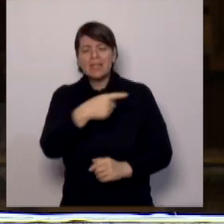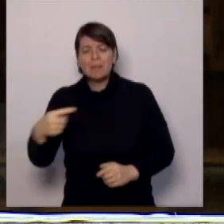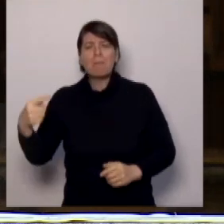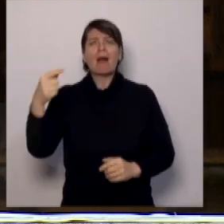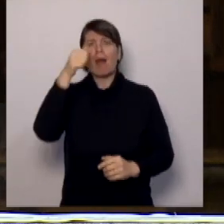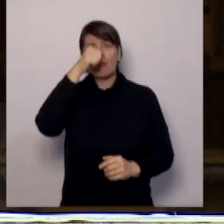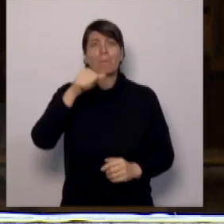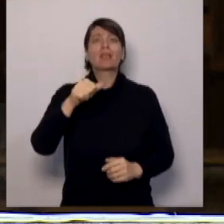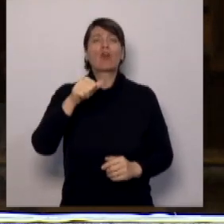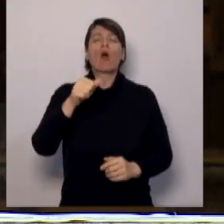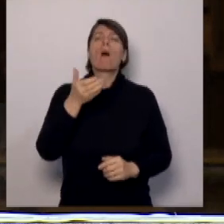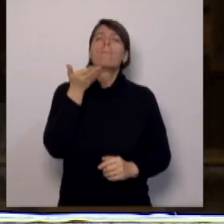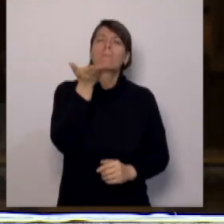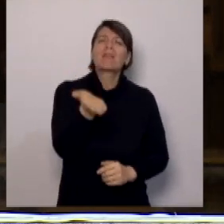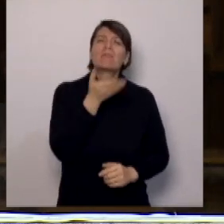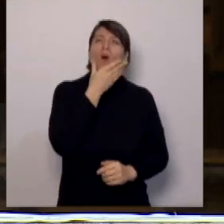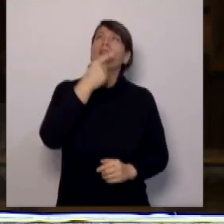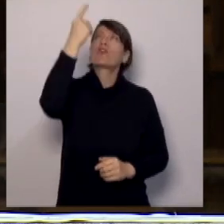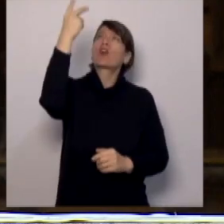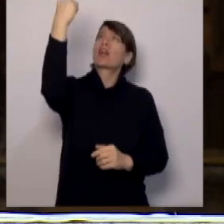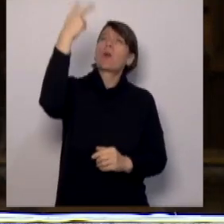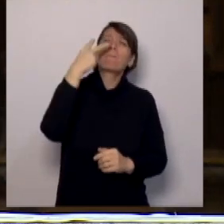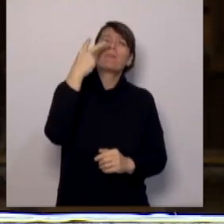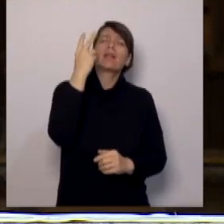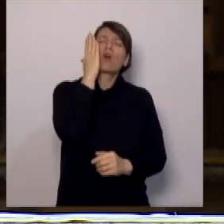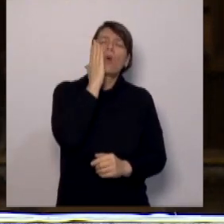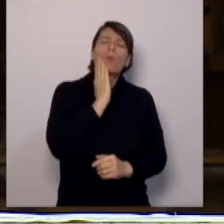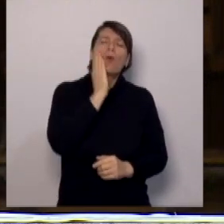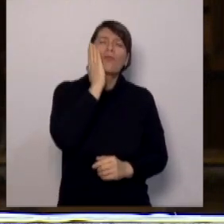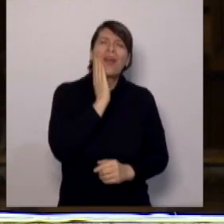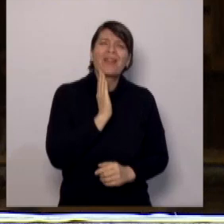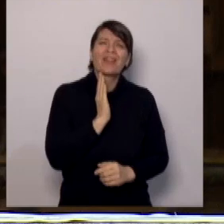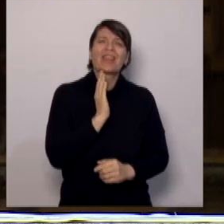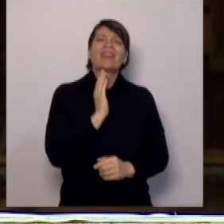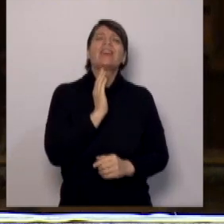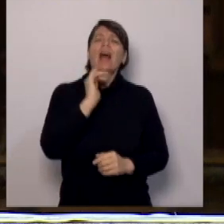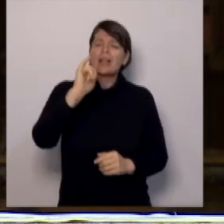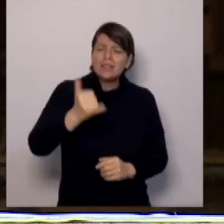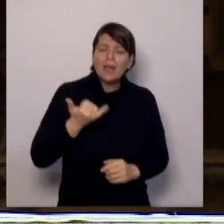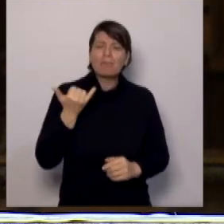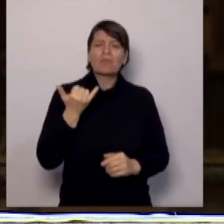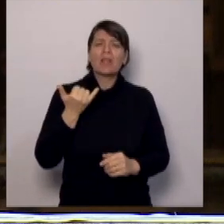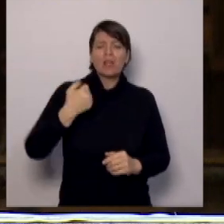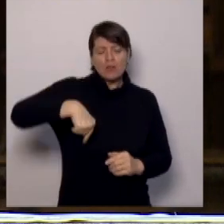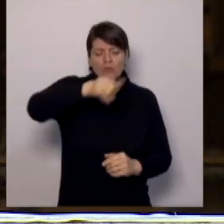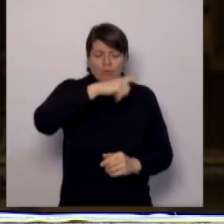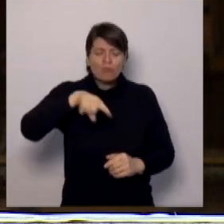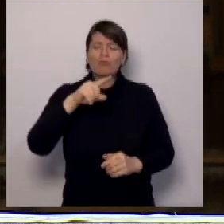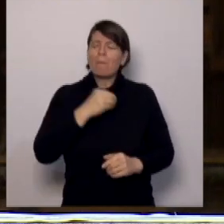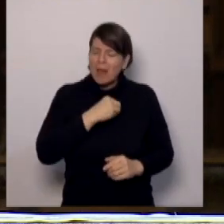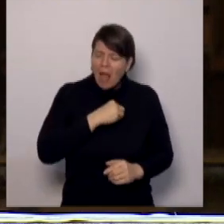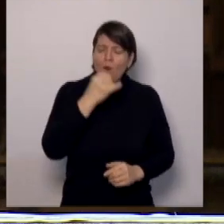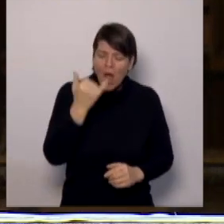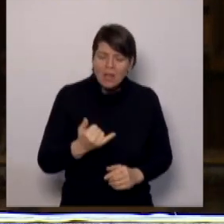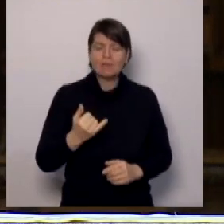Pascua semanal, le pedimos a Dios que nos mire con misericordia y acepte nuestra condición